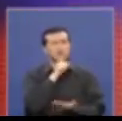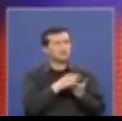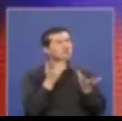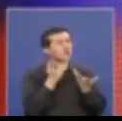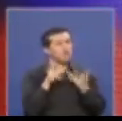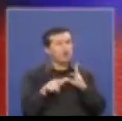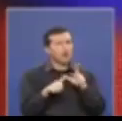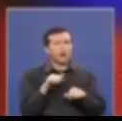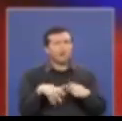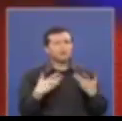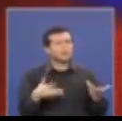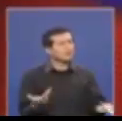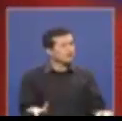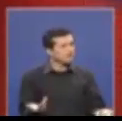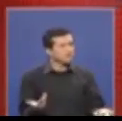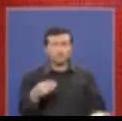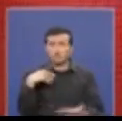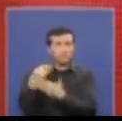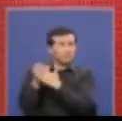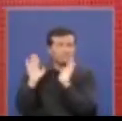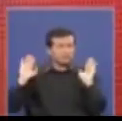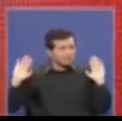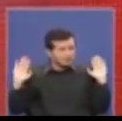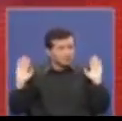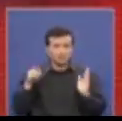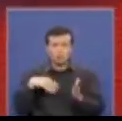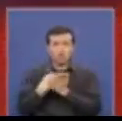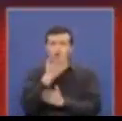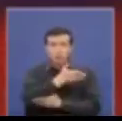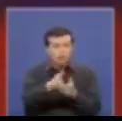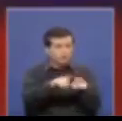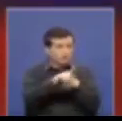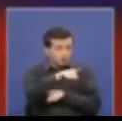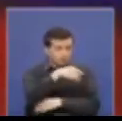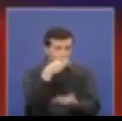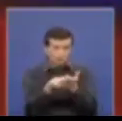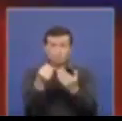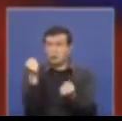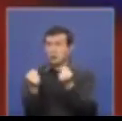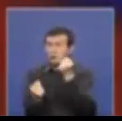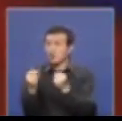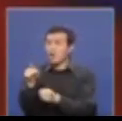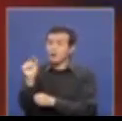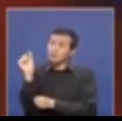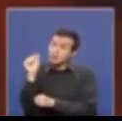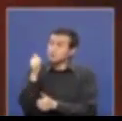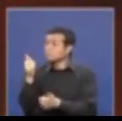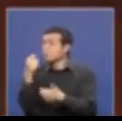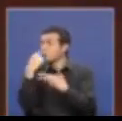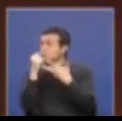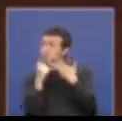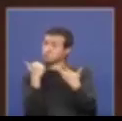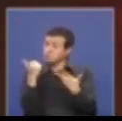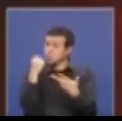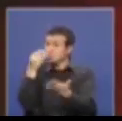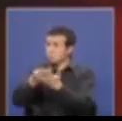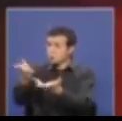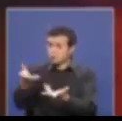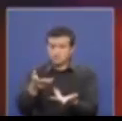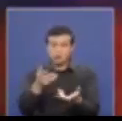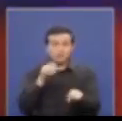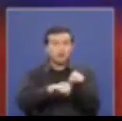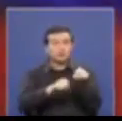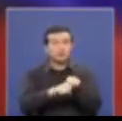está el staff? O sea, lo que hemos hecho es compras, ¿no? Como ustedes compran un carro, ven que el precio es bueno, características técnicas, es buena, les sale